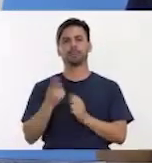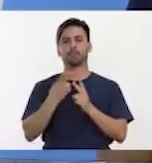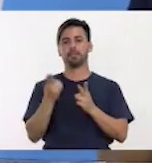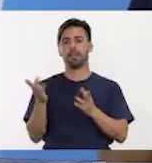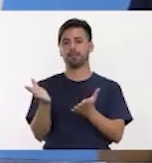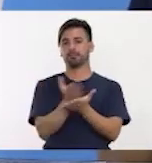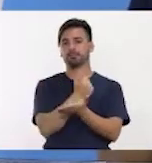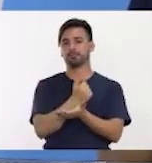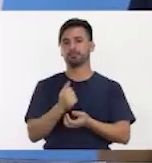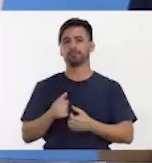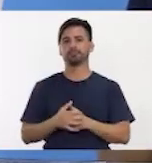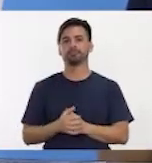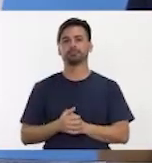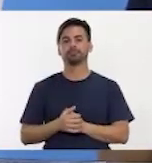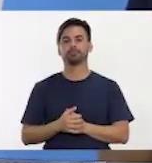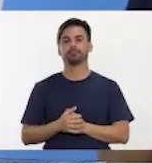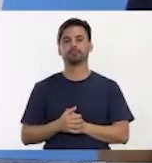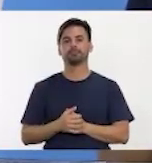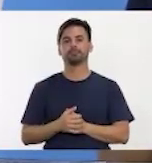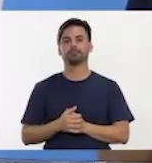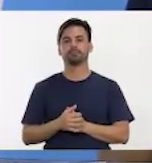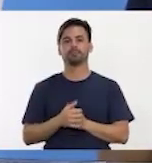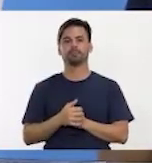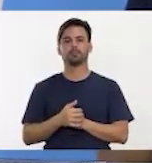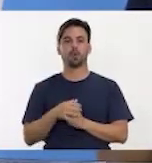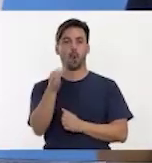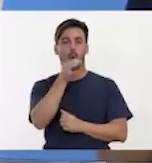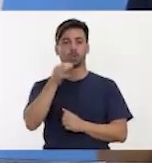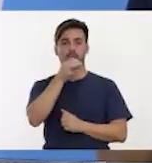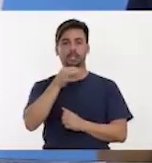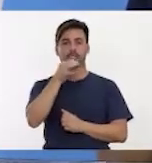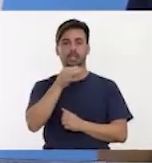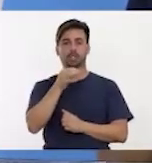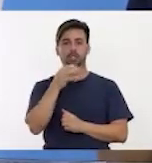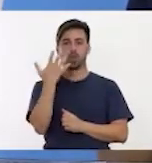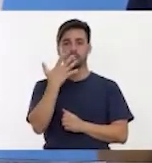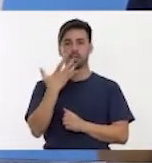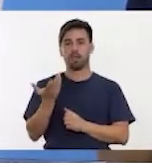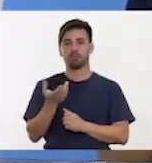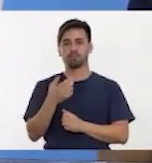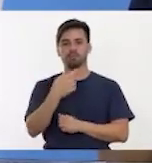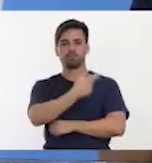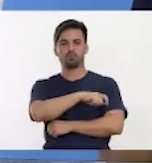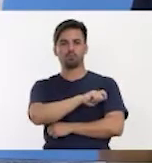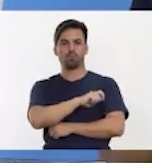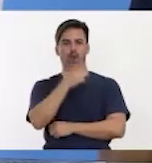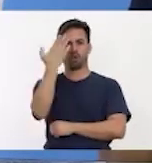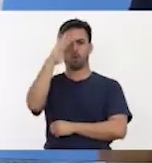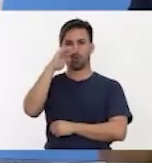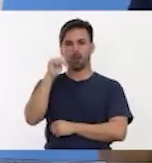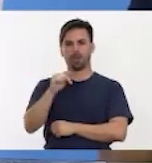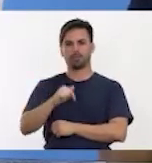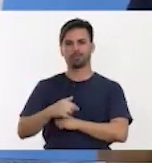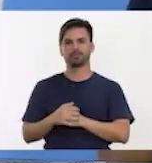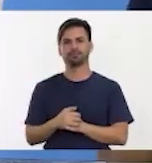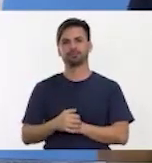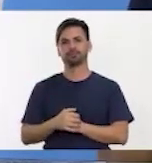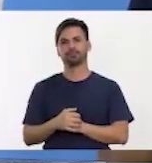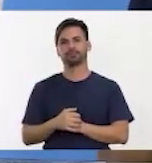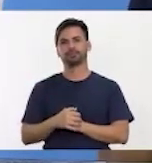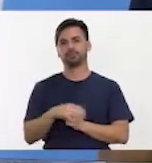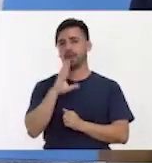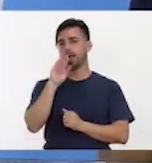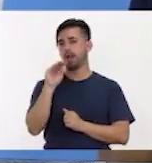para eliminar los órganos representativos del pueblo cubano. Nos